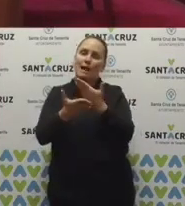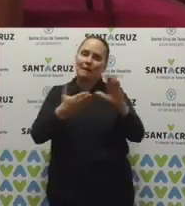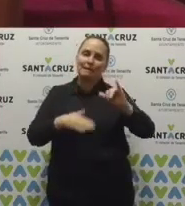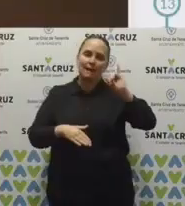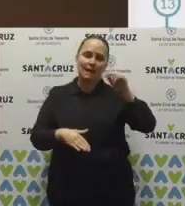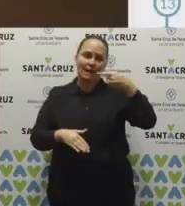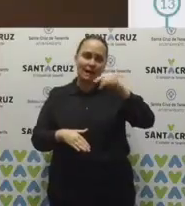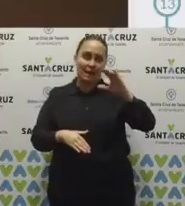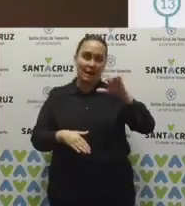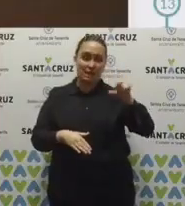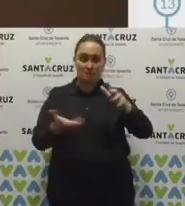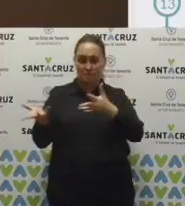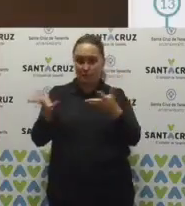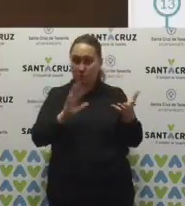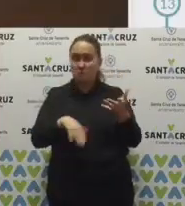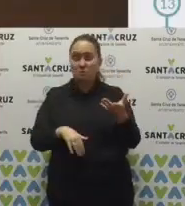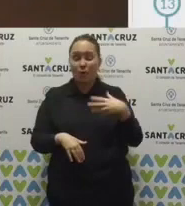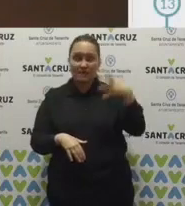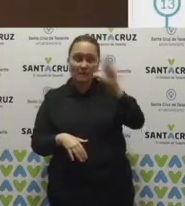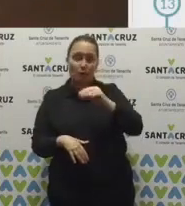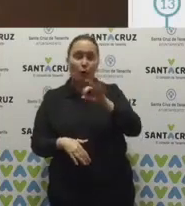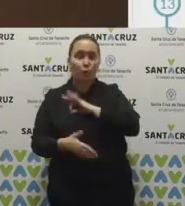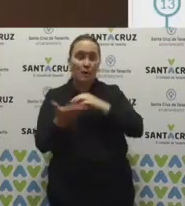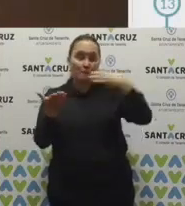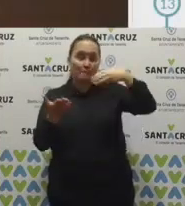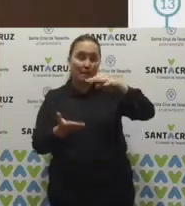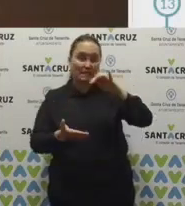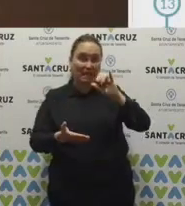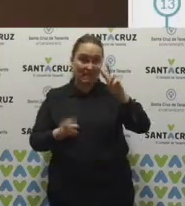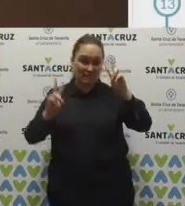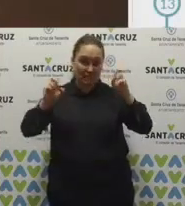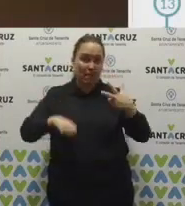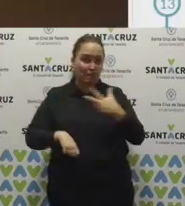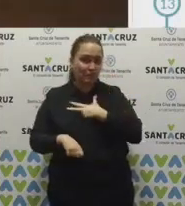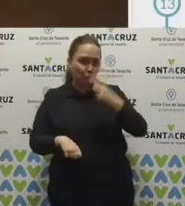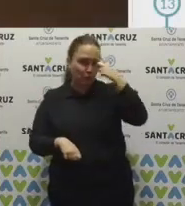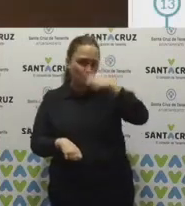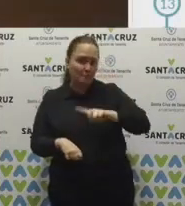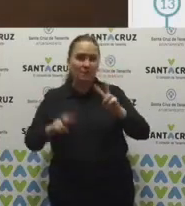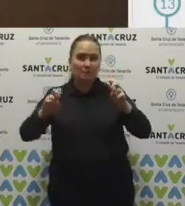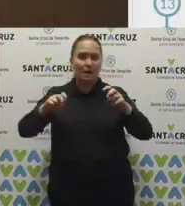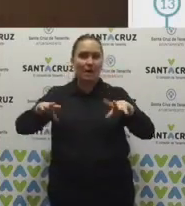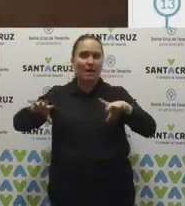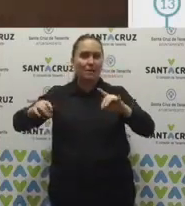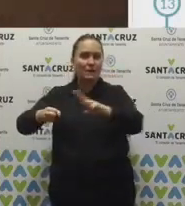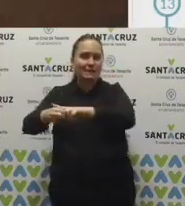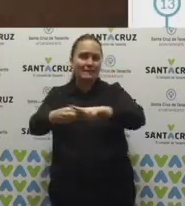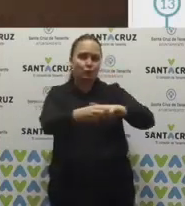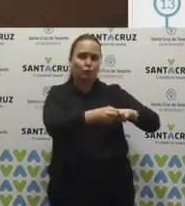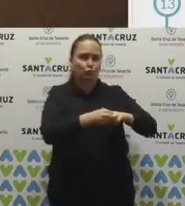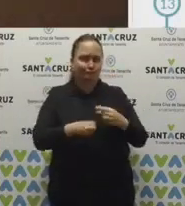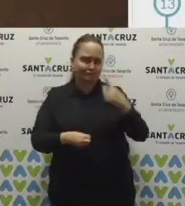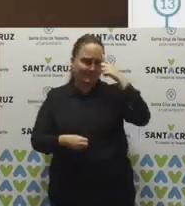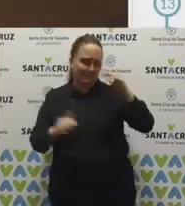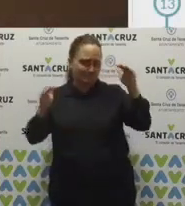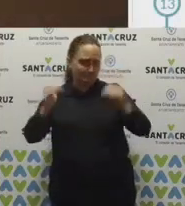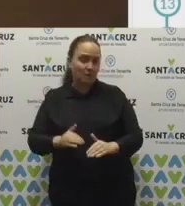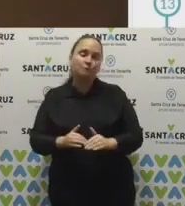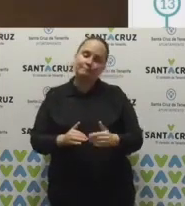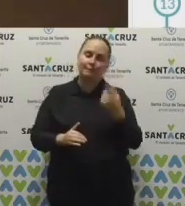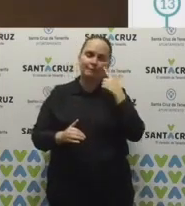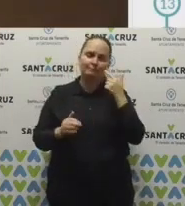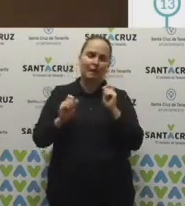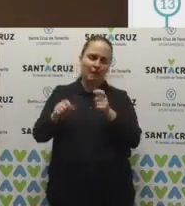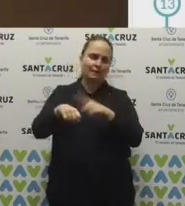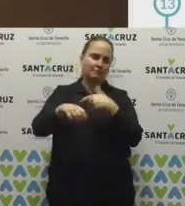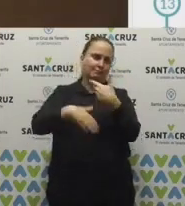de calor mejor usted de derecho sabe mucho pero de los distritos saber sabe menos y ya se irá poniendo al día con